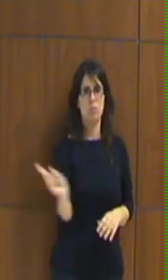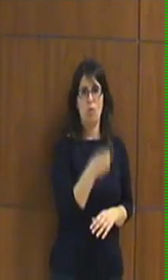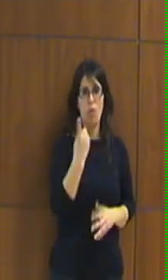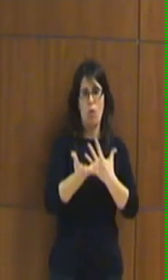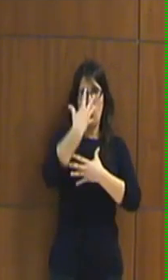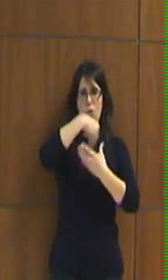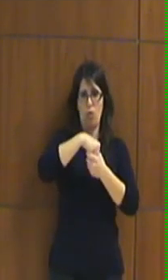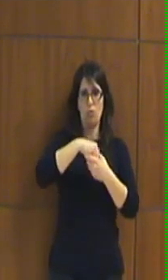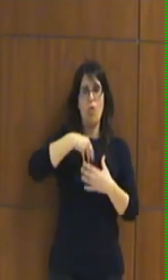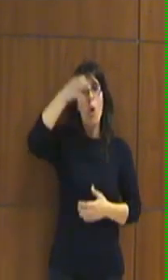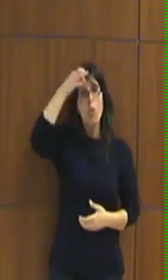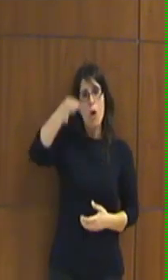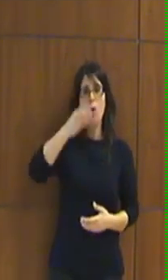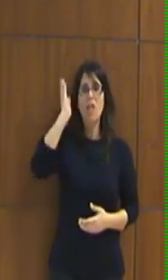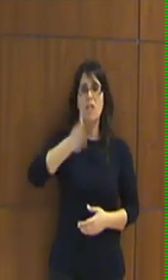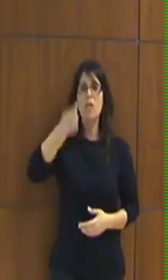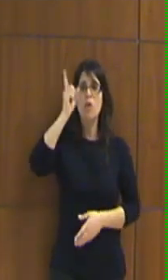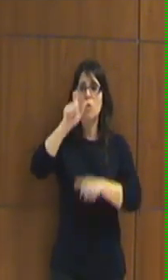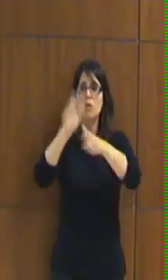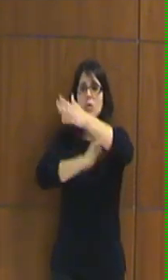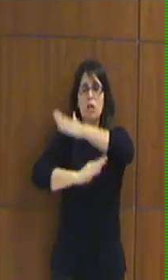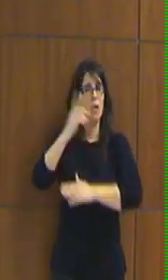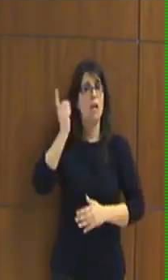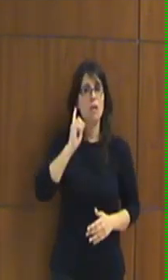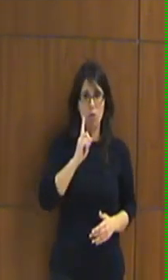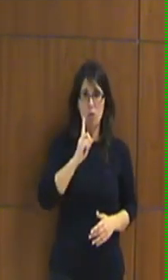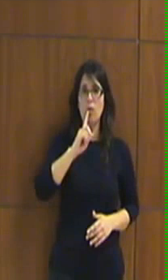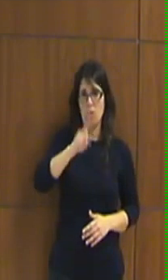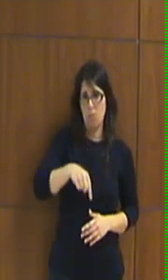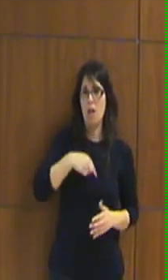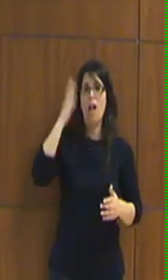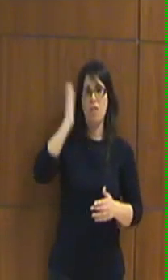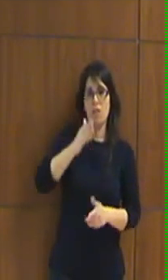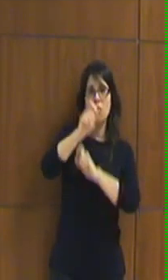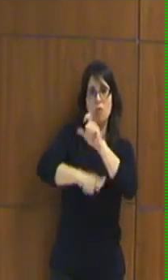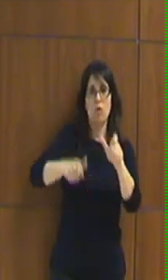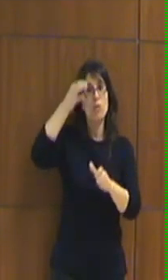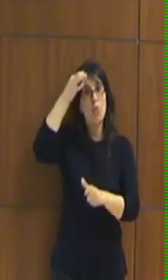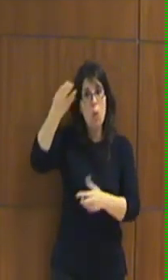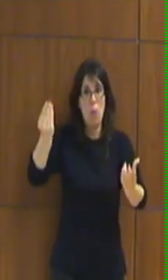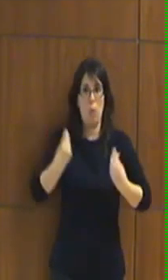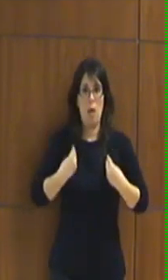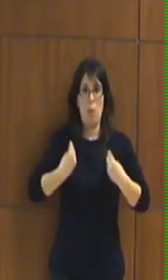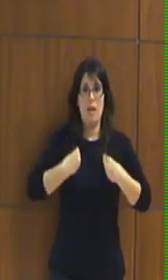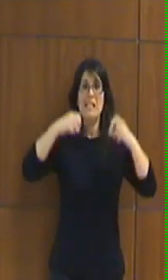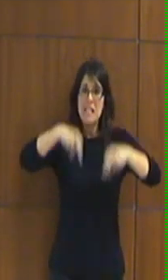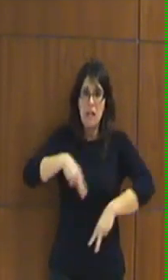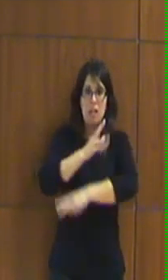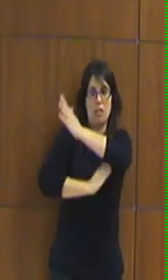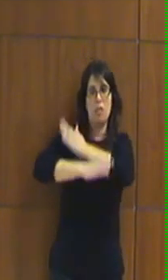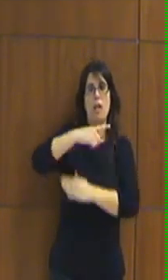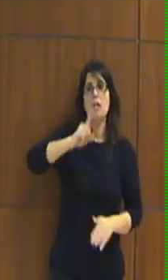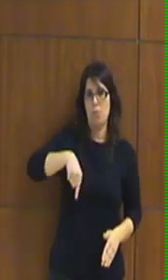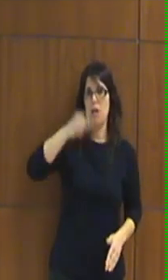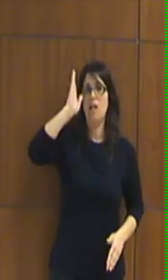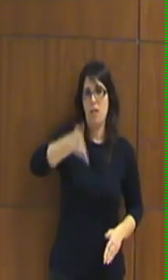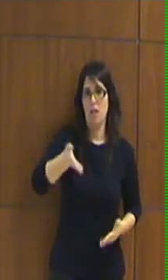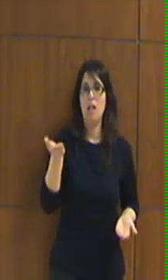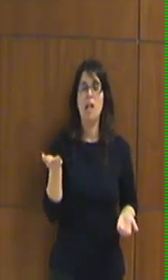tal pueblo para los discapacitados, ni para los discapacitados ni para los capacitados, para nadie. Esto no llega para nadie, ¿no?